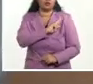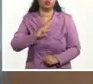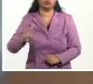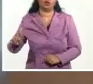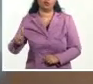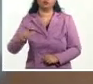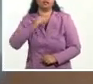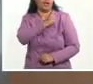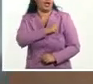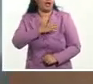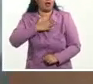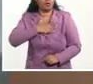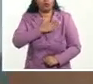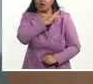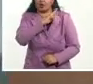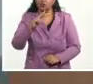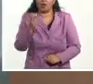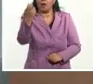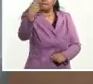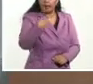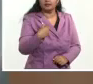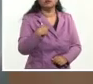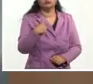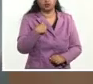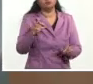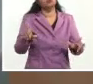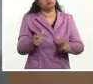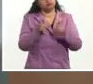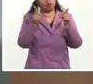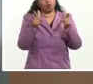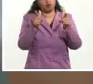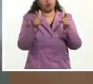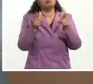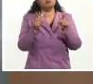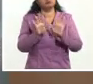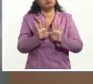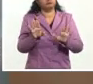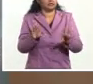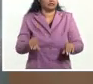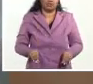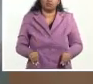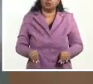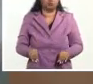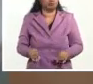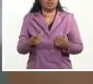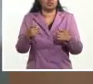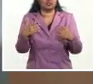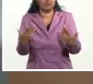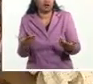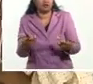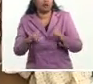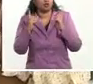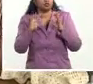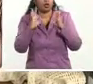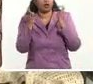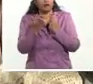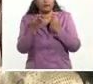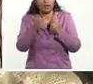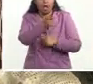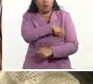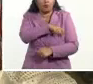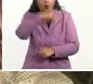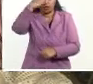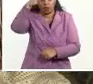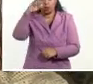se hacía. ¿Oíste? Y mi familia, toda. El